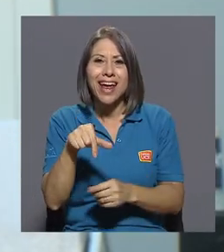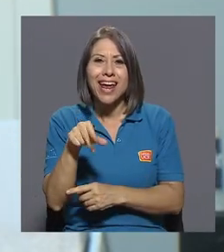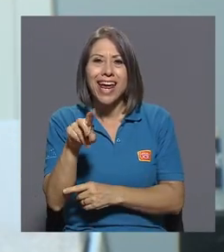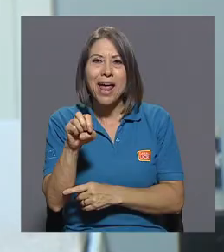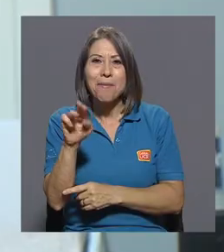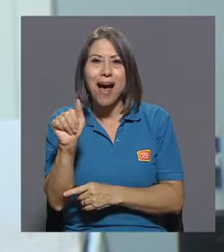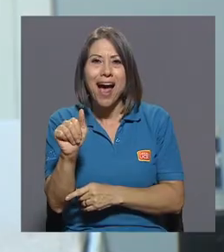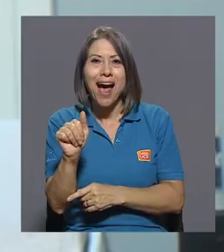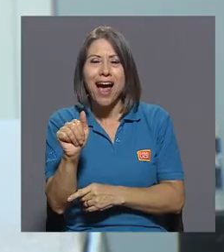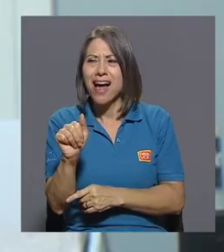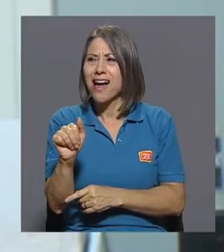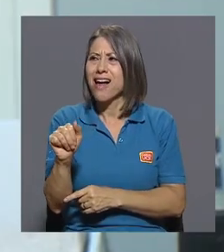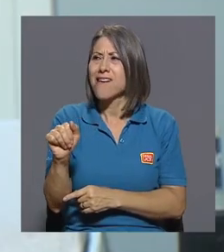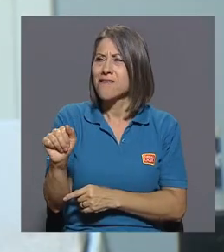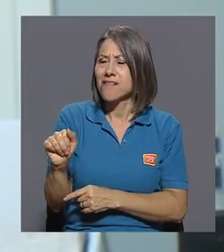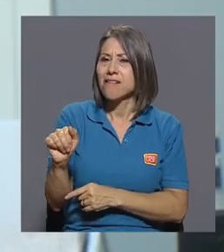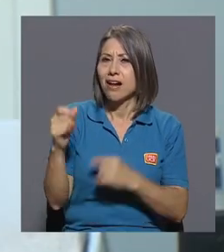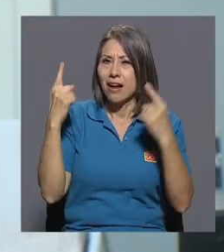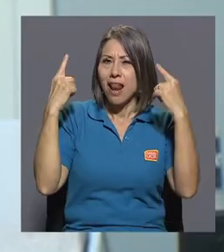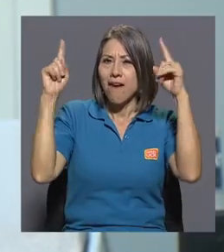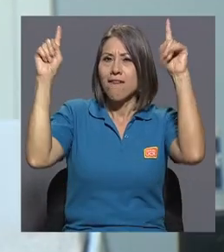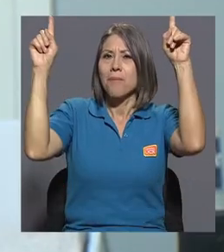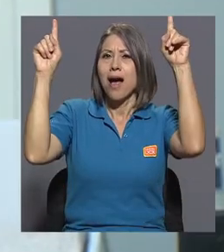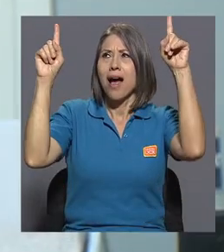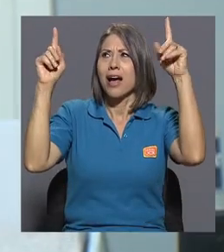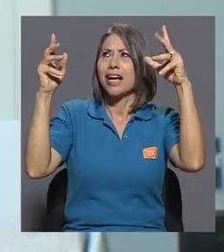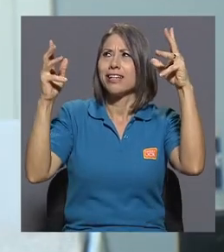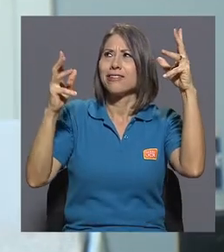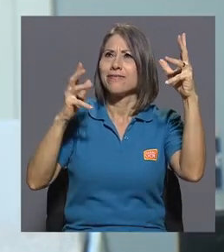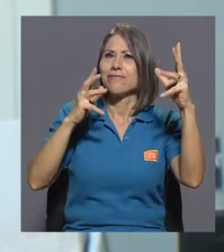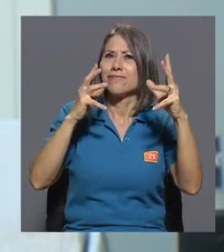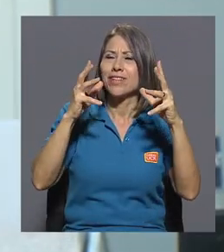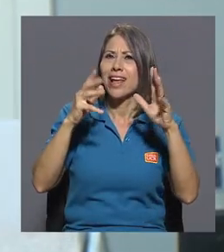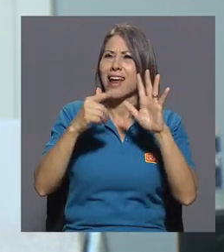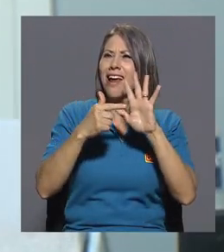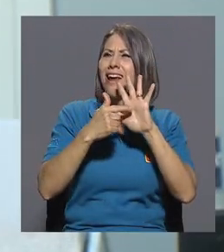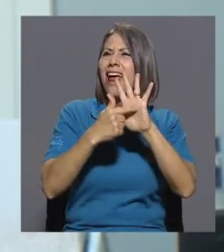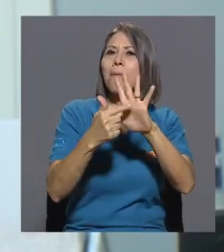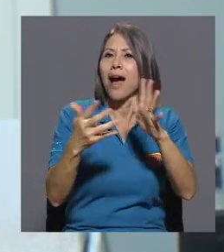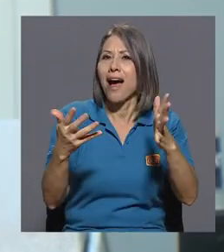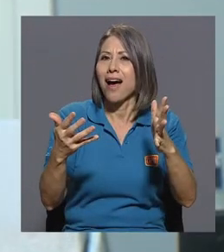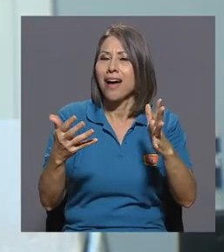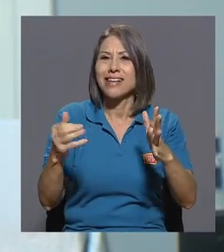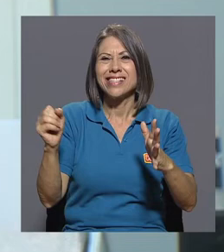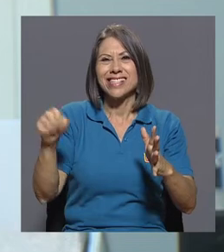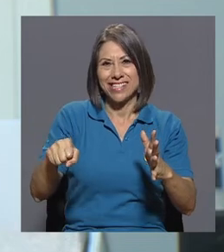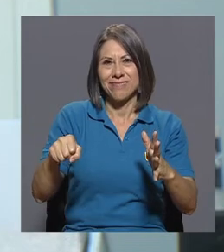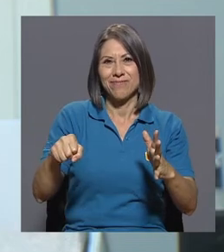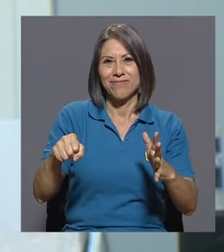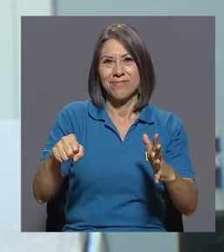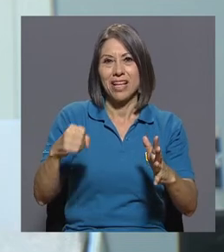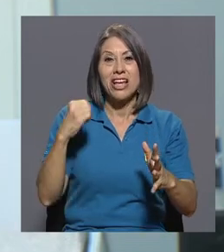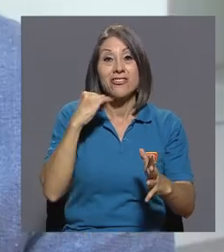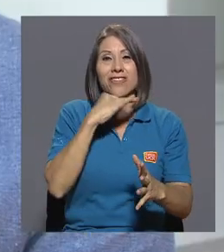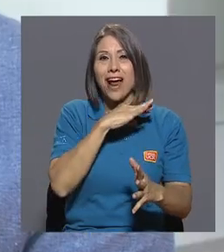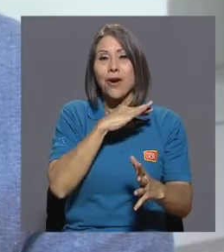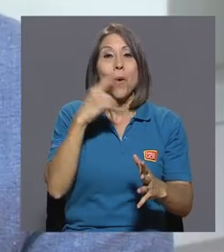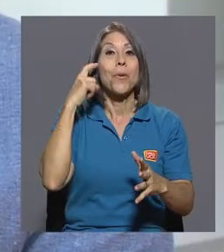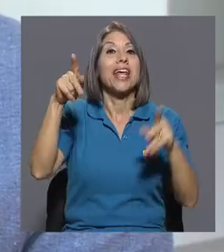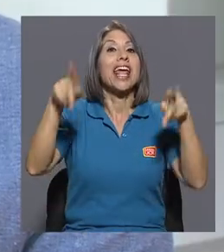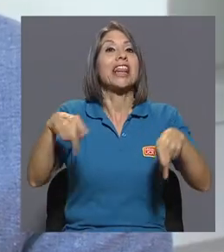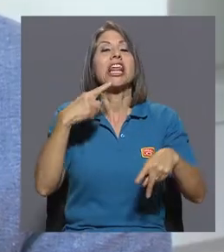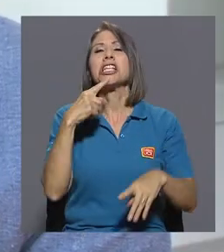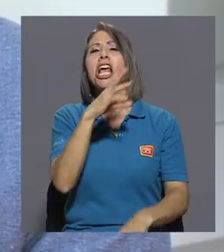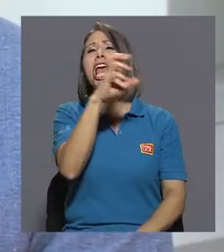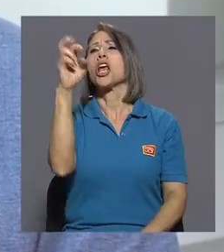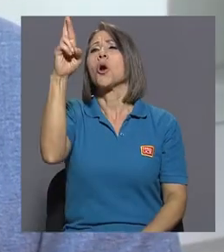Es extraño porque tengo un pleito con eso, porque siempre oigo los ticos, en Costa Rica no hay famosos, solo conocidos. Y siempre